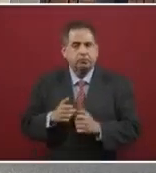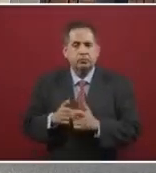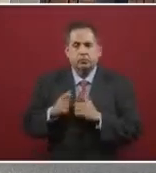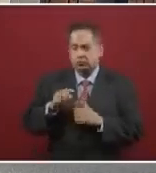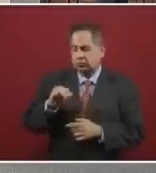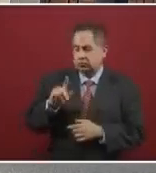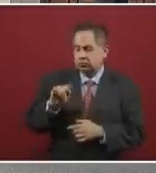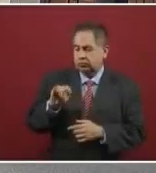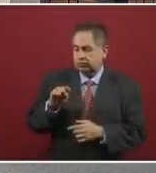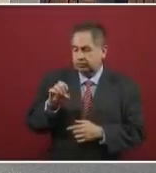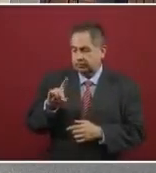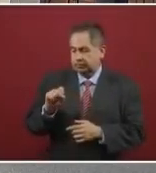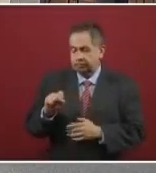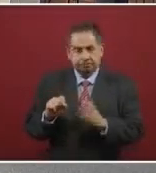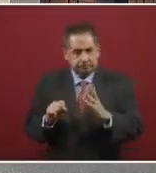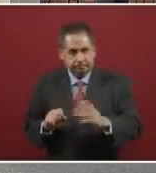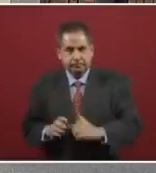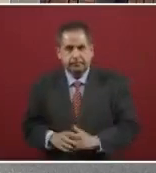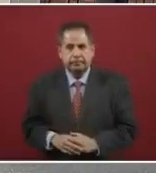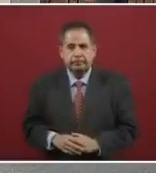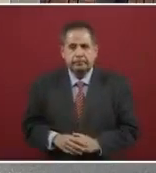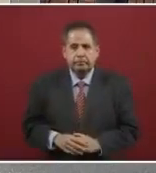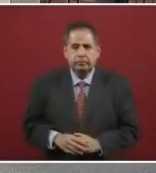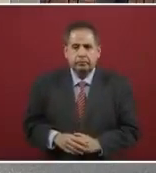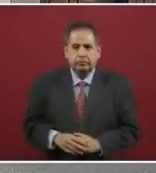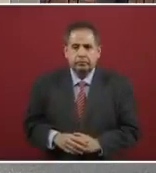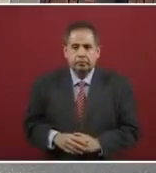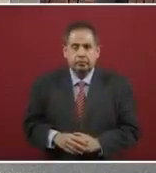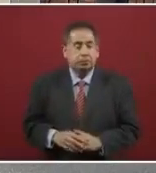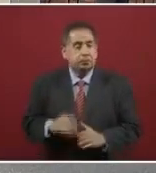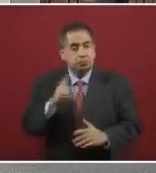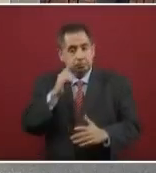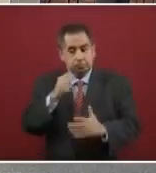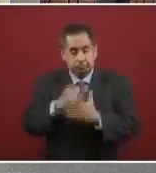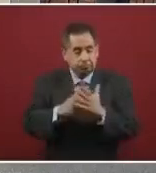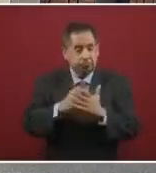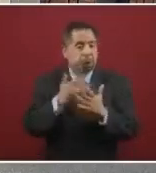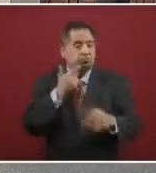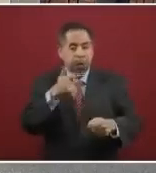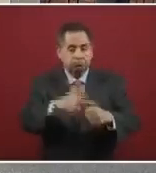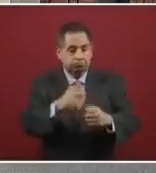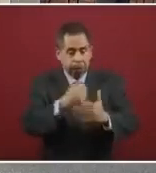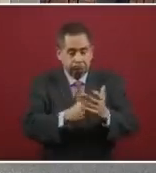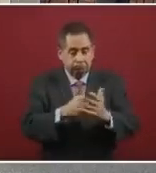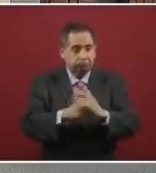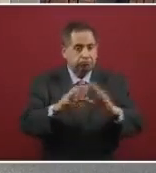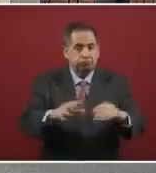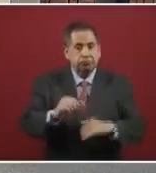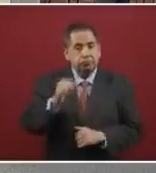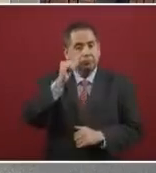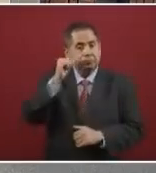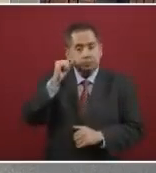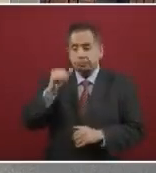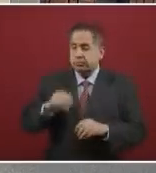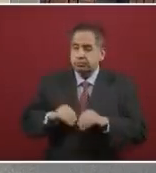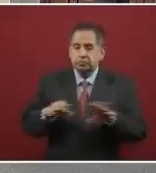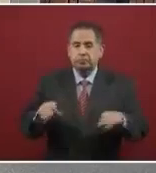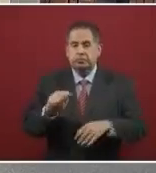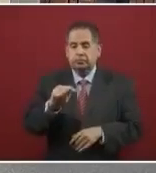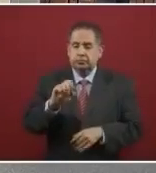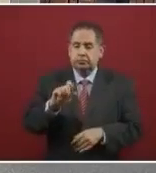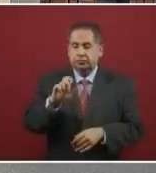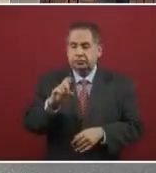atención. En el marco de esta lucha contra el huachicol, nosotros ayer en Telediario pasamos